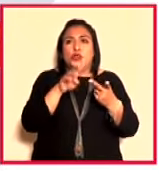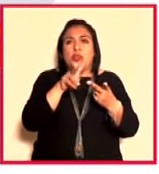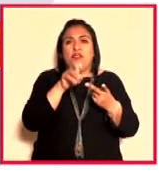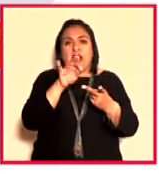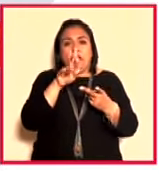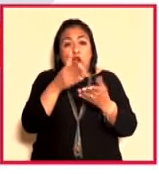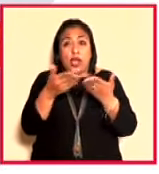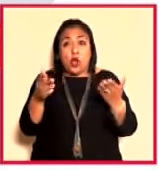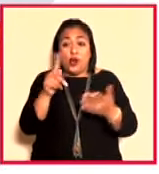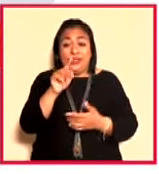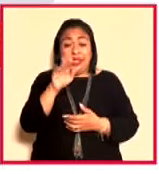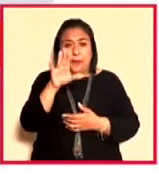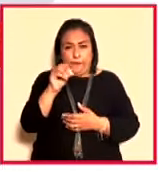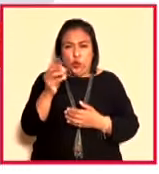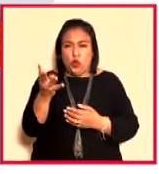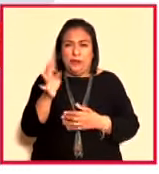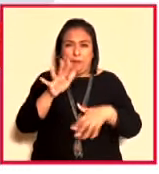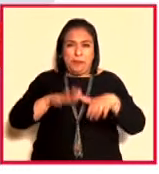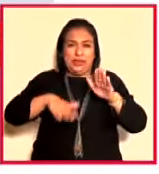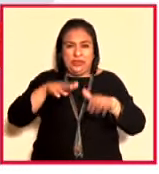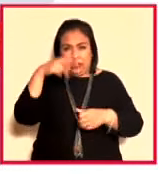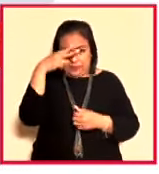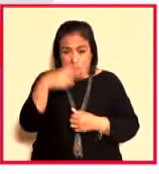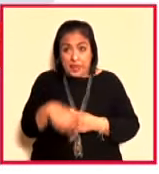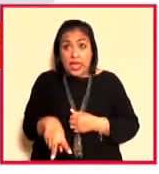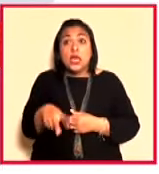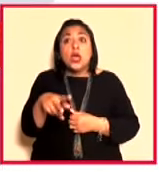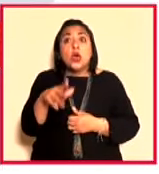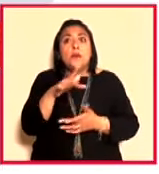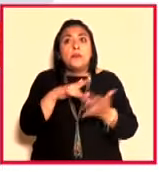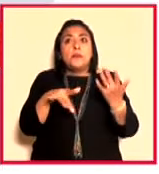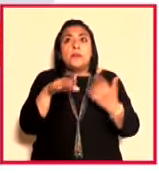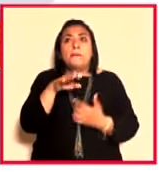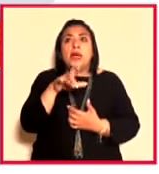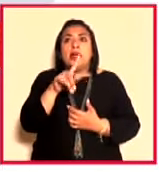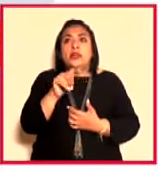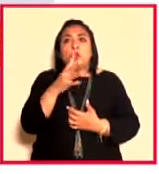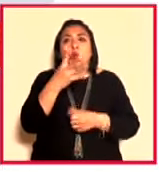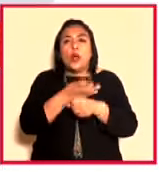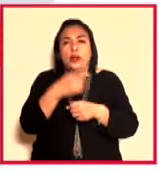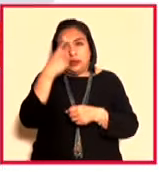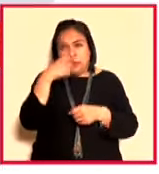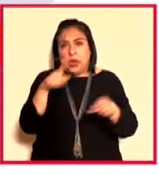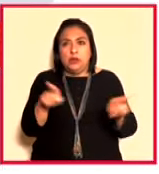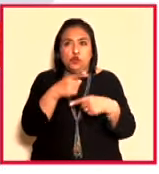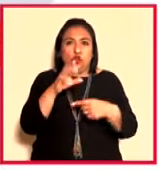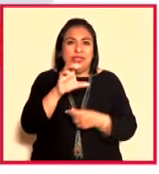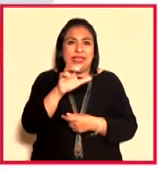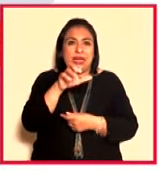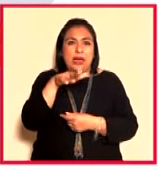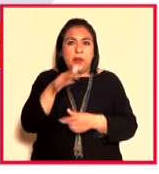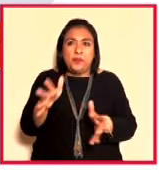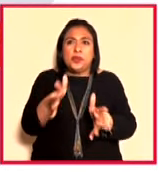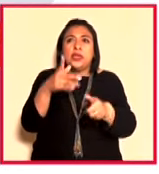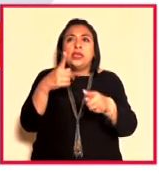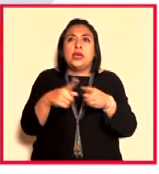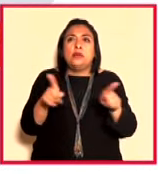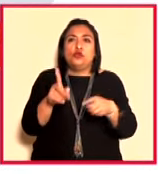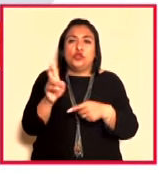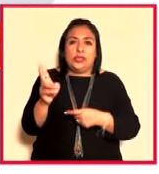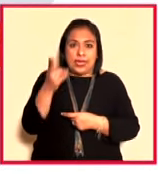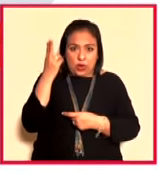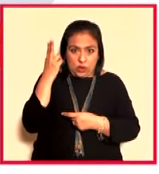Tambuco, Ensamble de Percusiones de México, ha grabado Mallet Quartet para la serie Música de Cámara, impulsada por Música UNAM, y